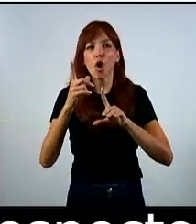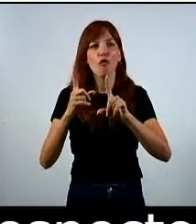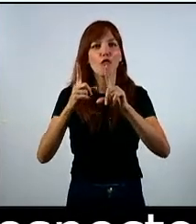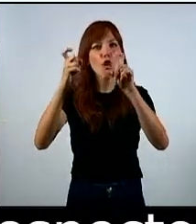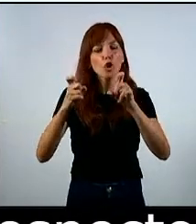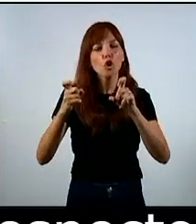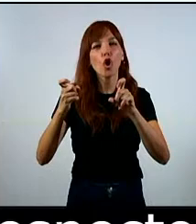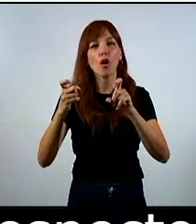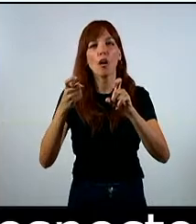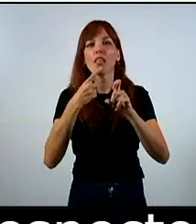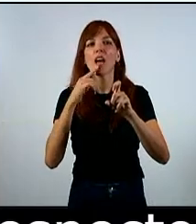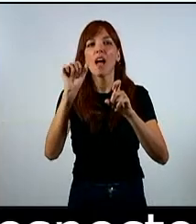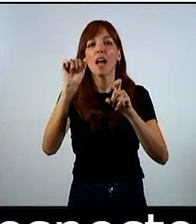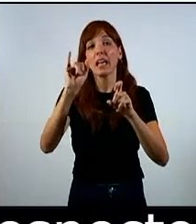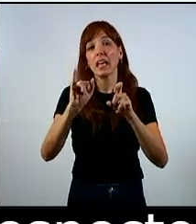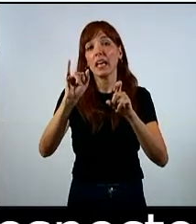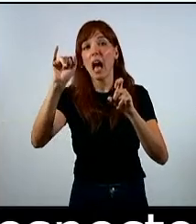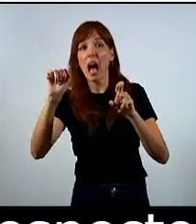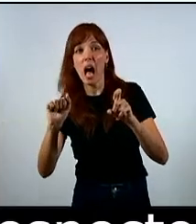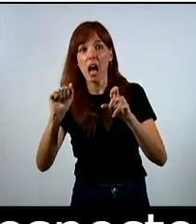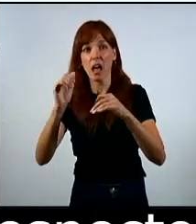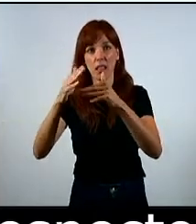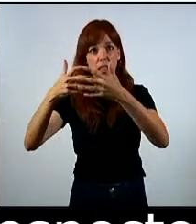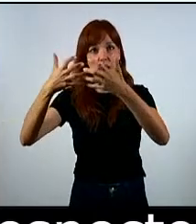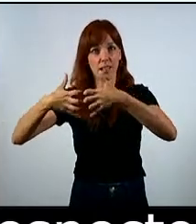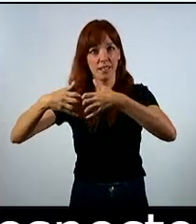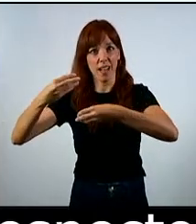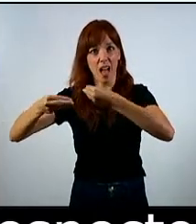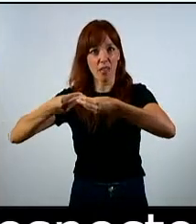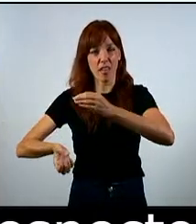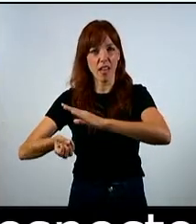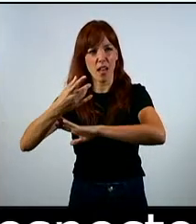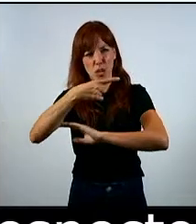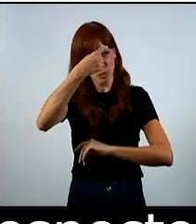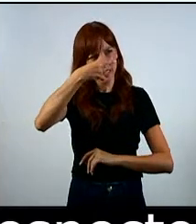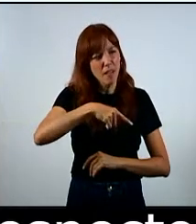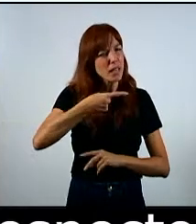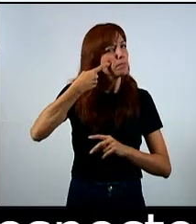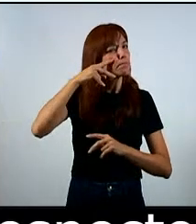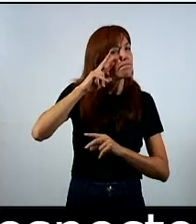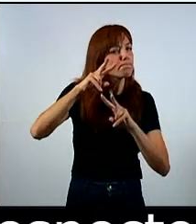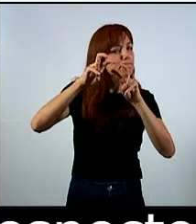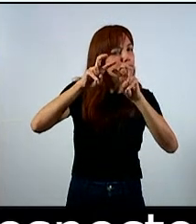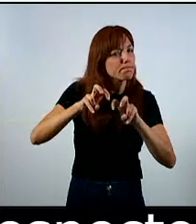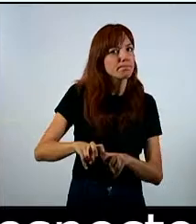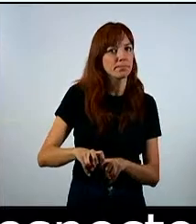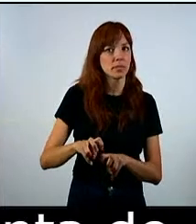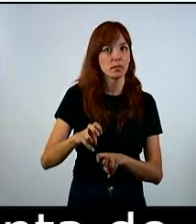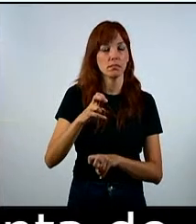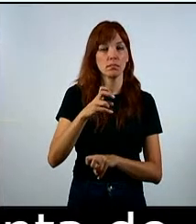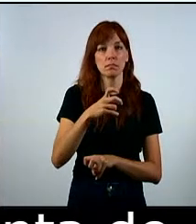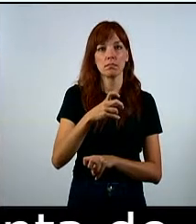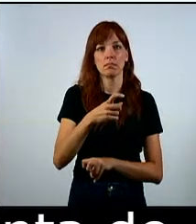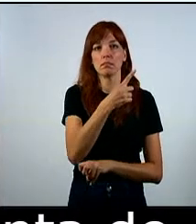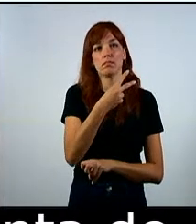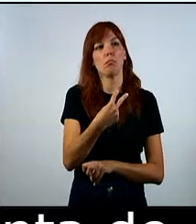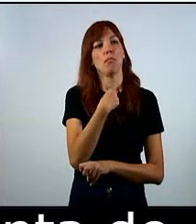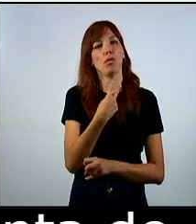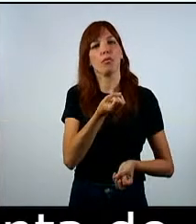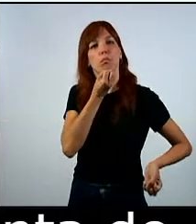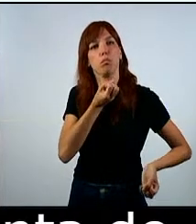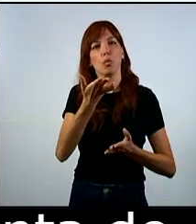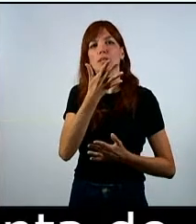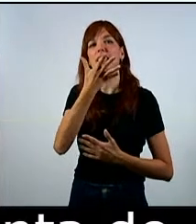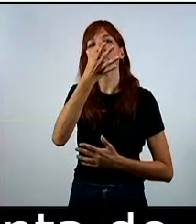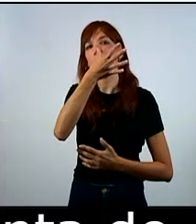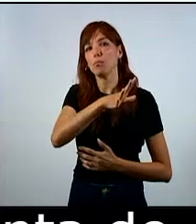gustaría saber si la Junta de Extremadura está al tanto de las investigaciones y si se personaría en caso de que hubiera algún tipo de acción judicial.